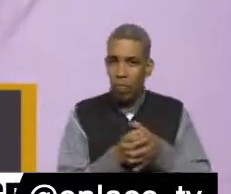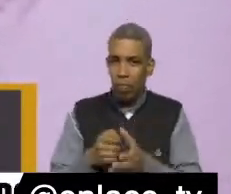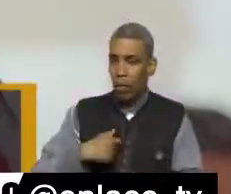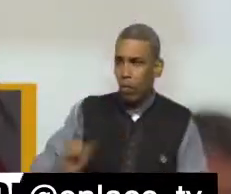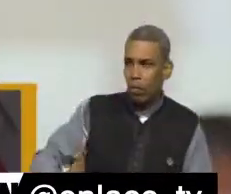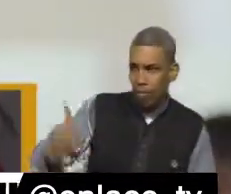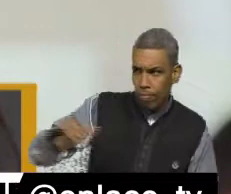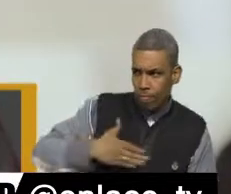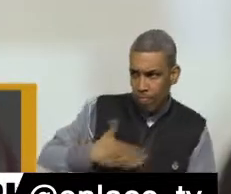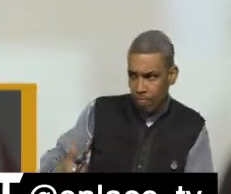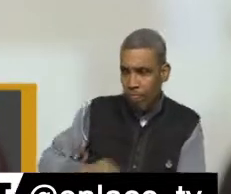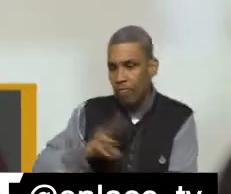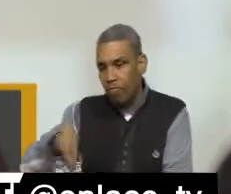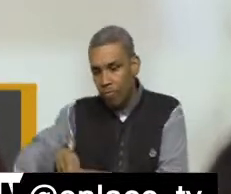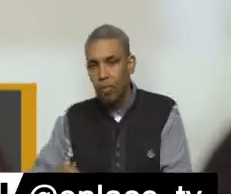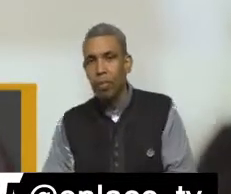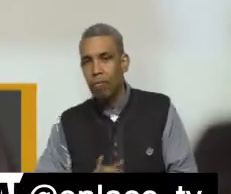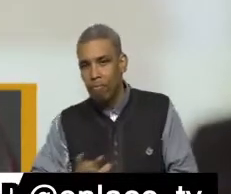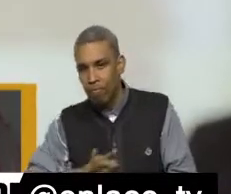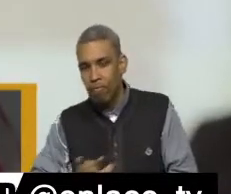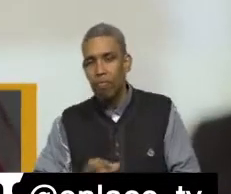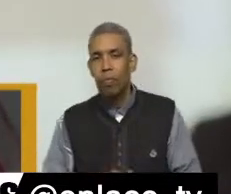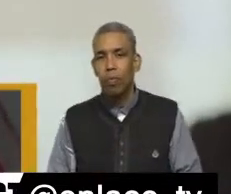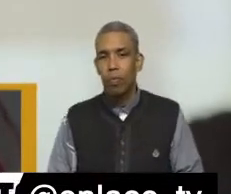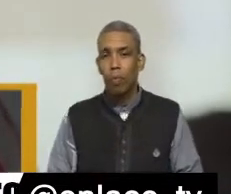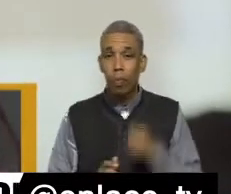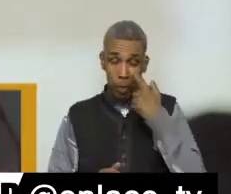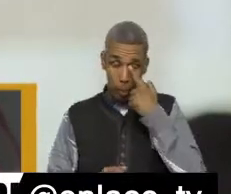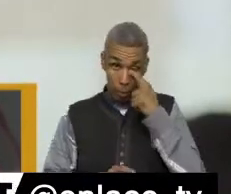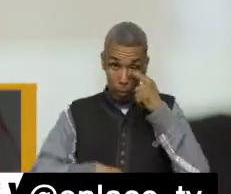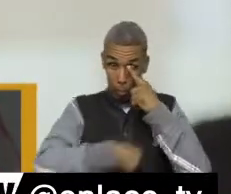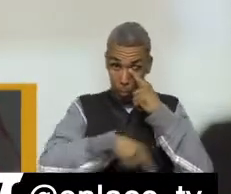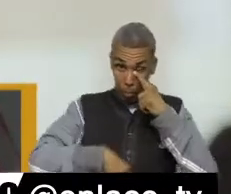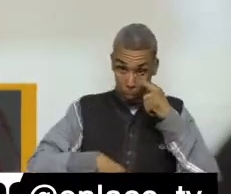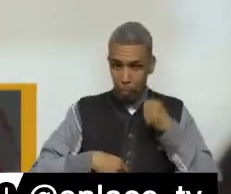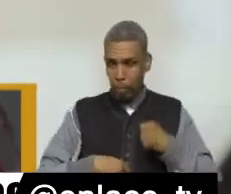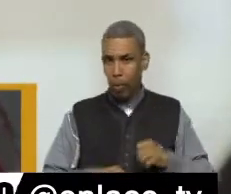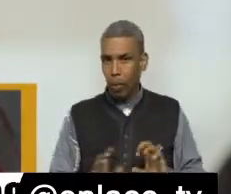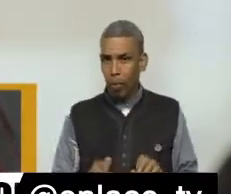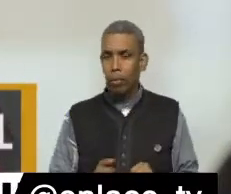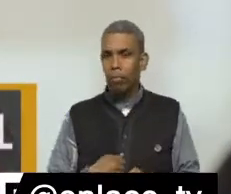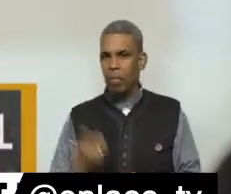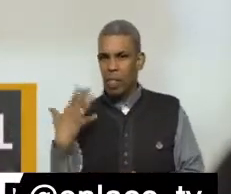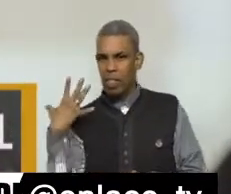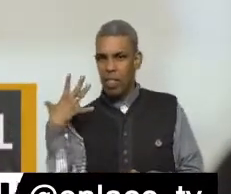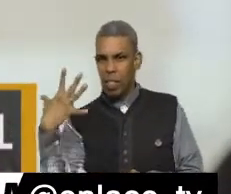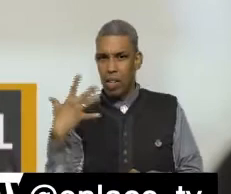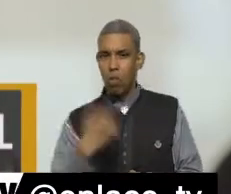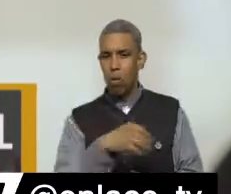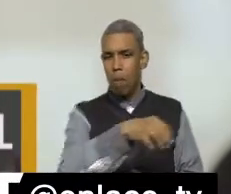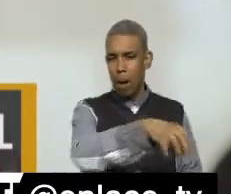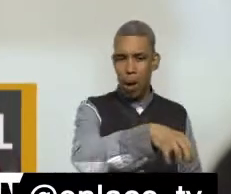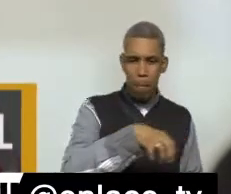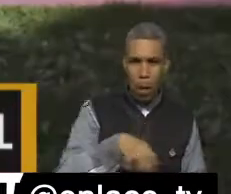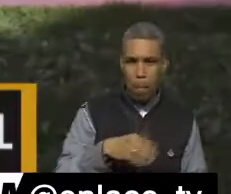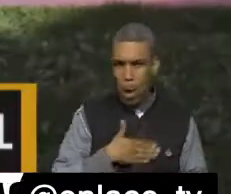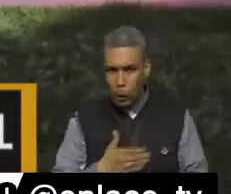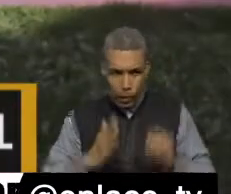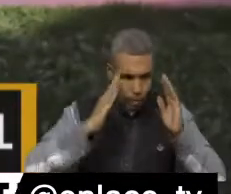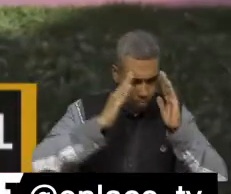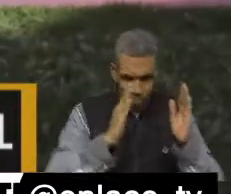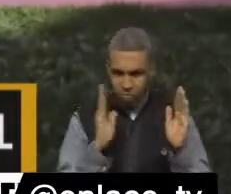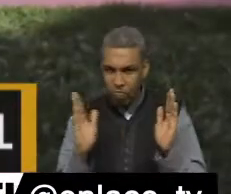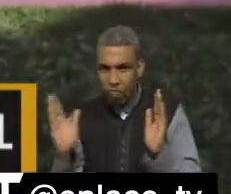jornada. Nosotros atendimos 5 puntos a los cuales estaban determinados por el Consejo Municipal de Gestión del Riesgo. Atendimos con